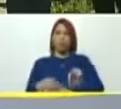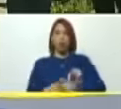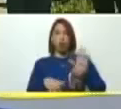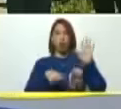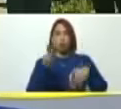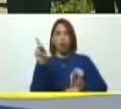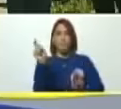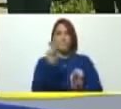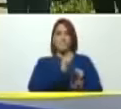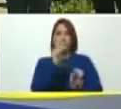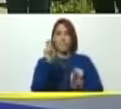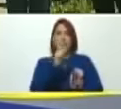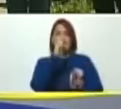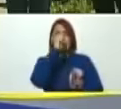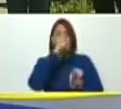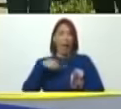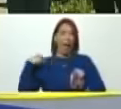año.